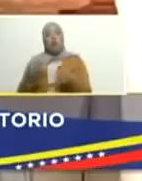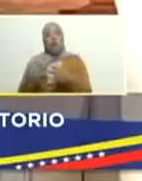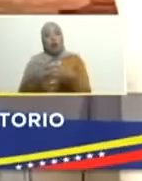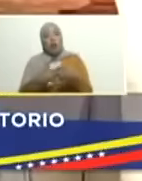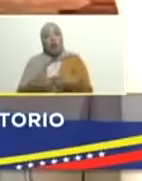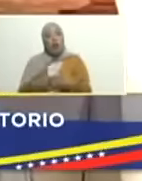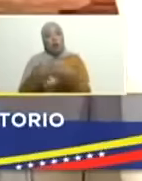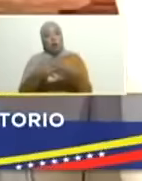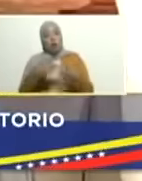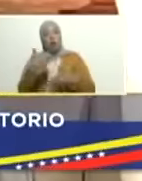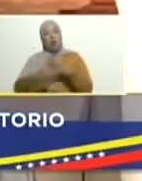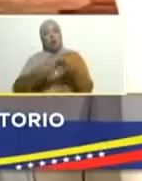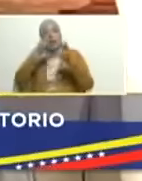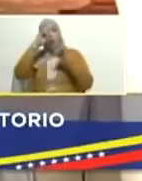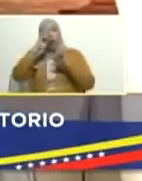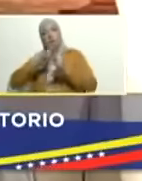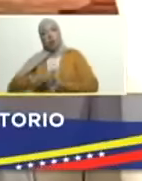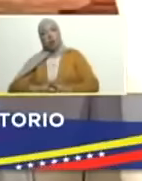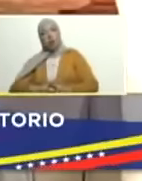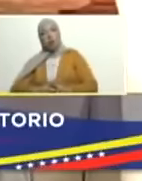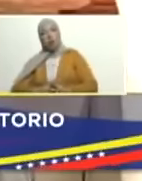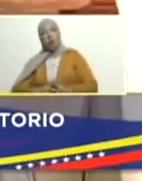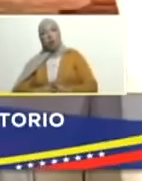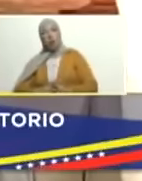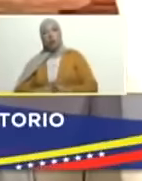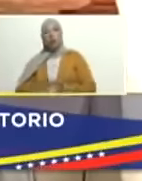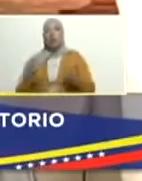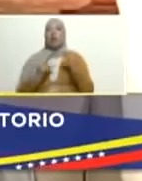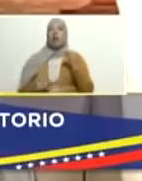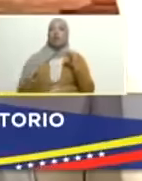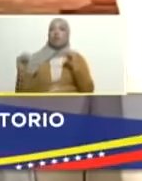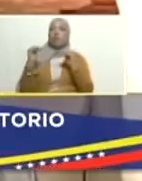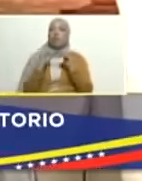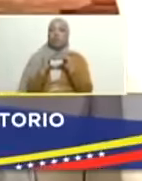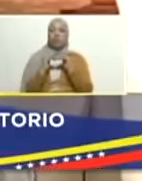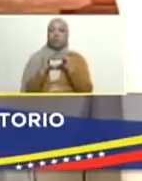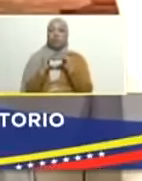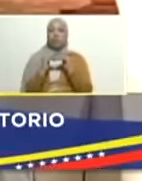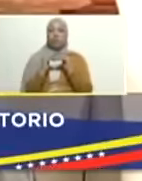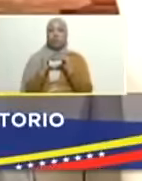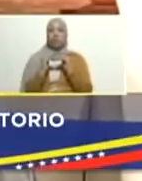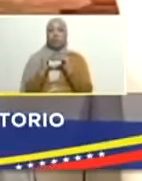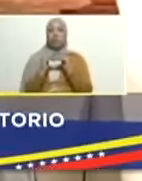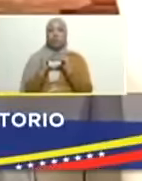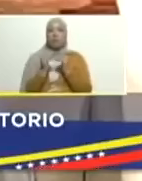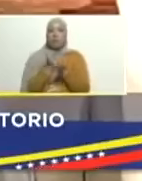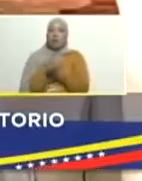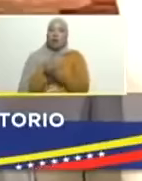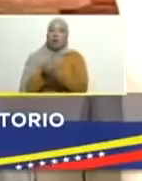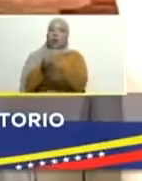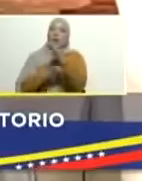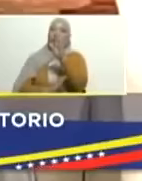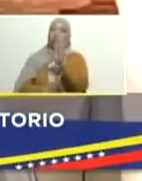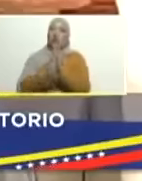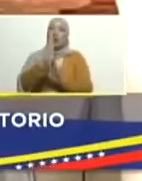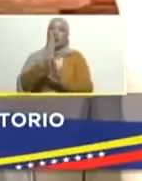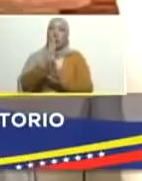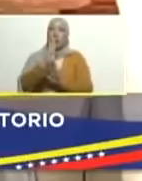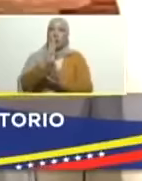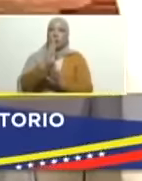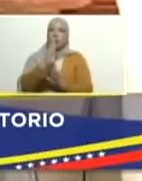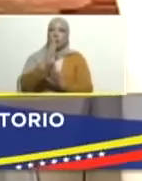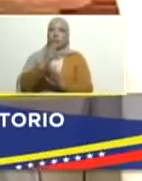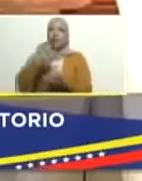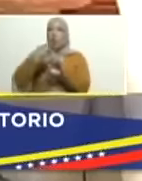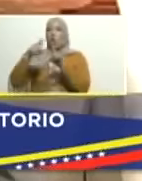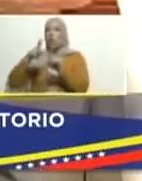de Norteamérica de respeto, de igualdad y de avance en